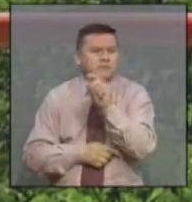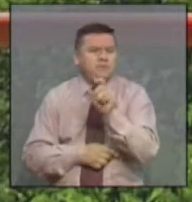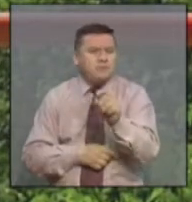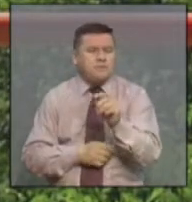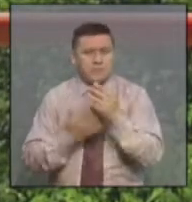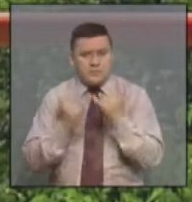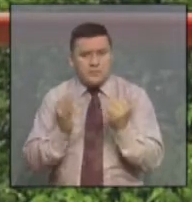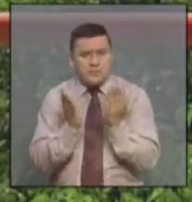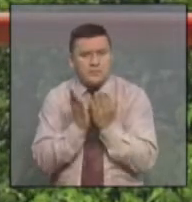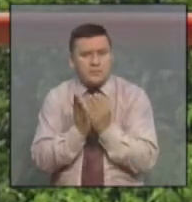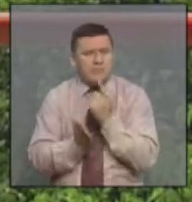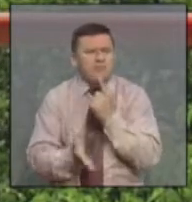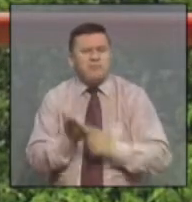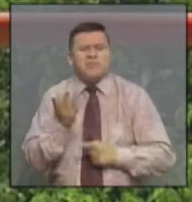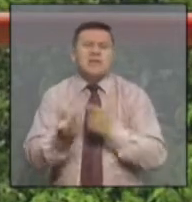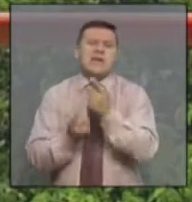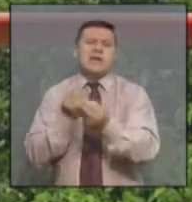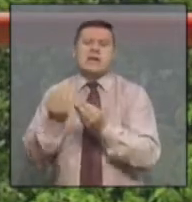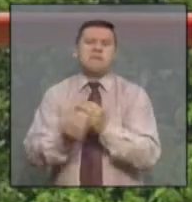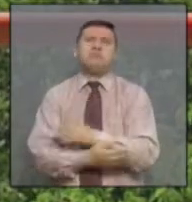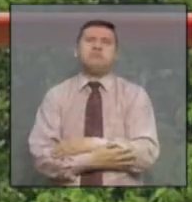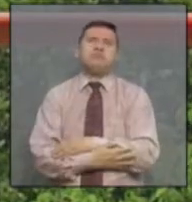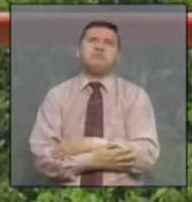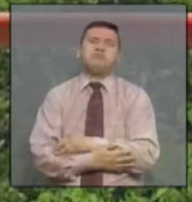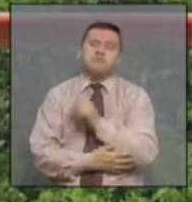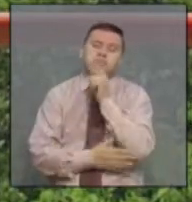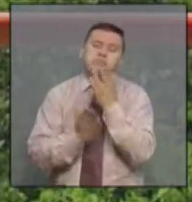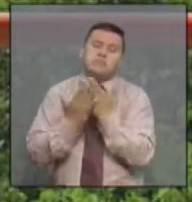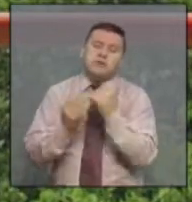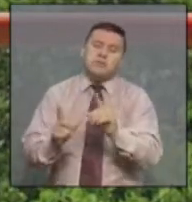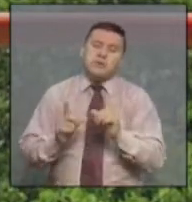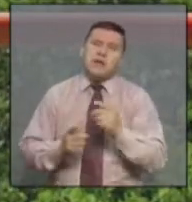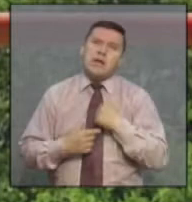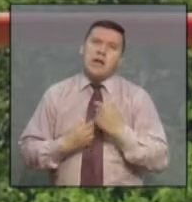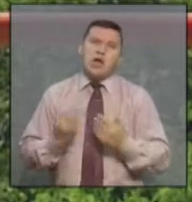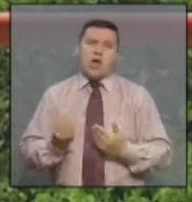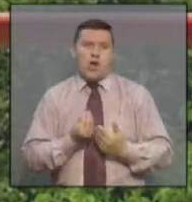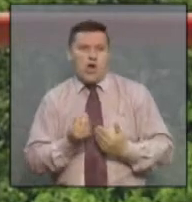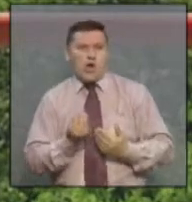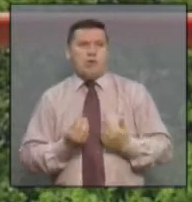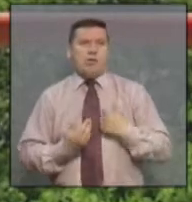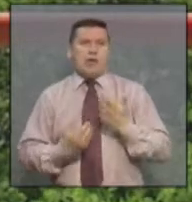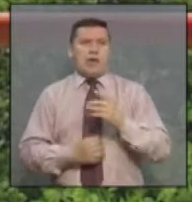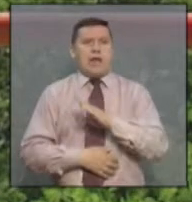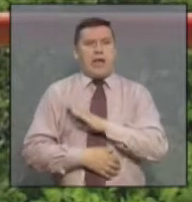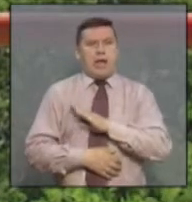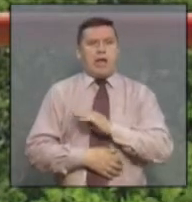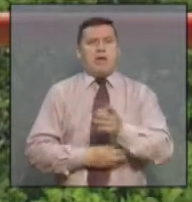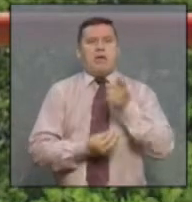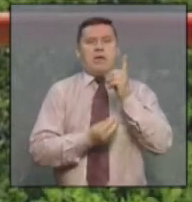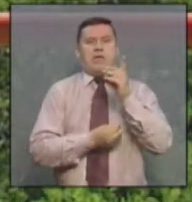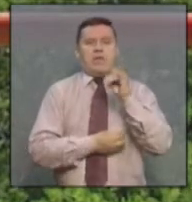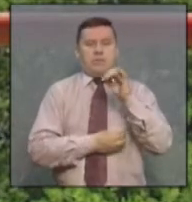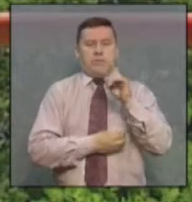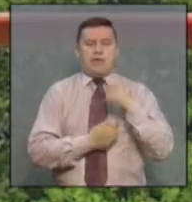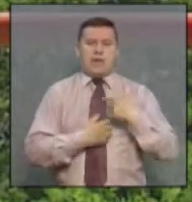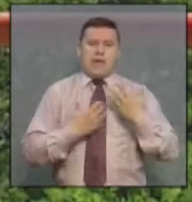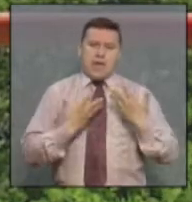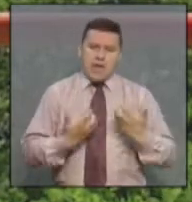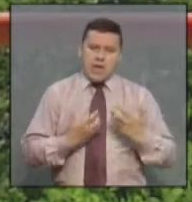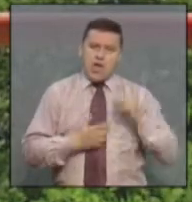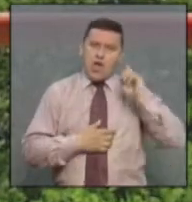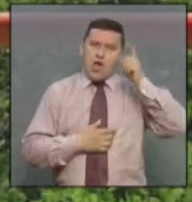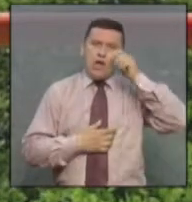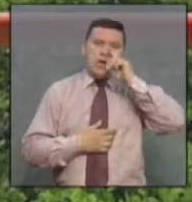cuando terminen de estudiar, ¿qué van a hacer? Ellos siempre le dicen a uno, queremos ser concejales, queremos ser alcaldes, diputados, queremos estar